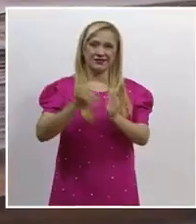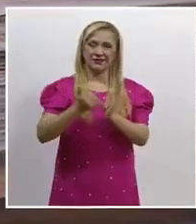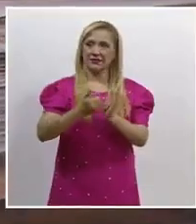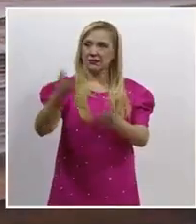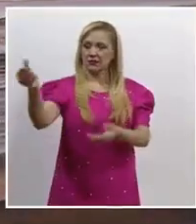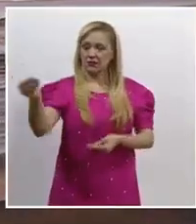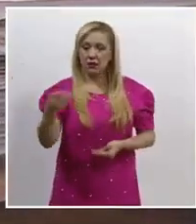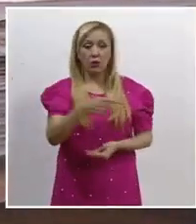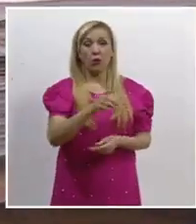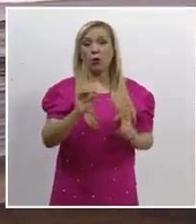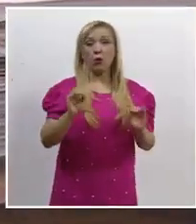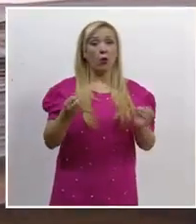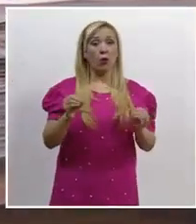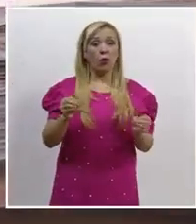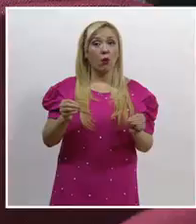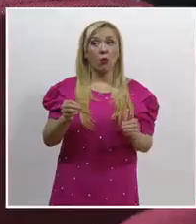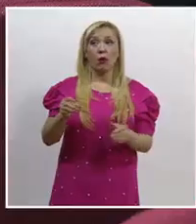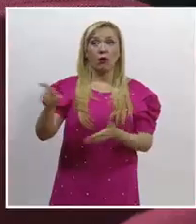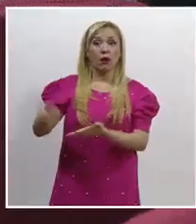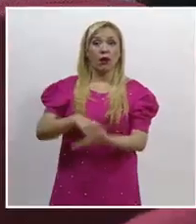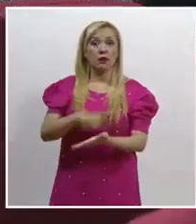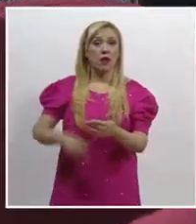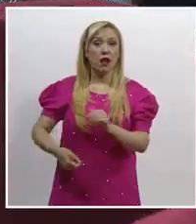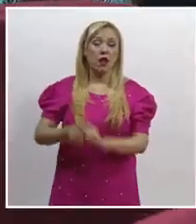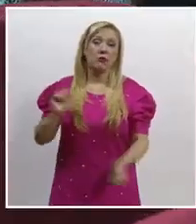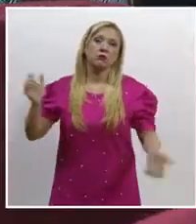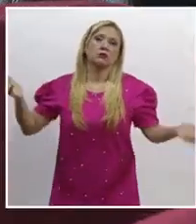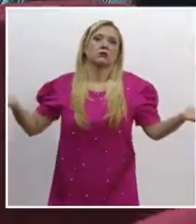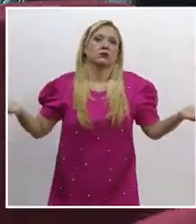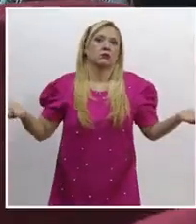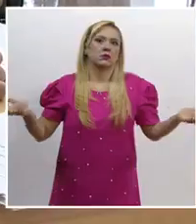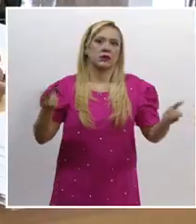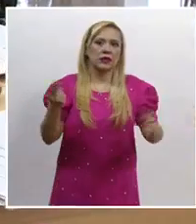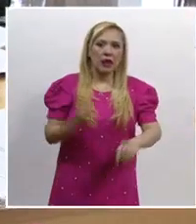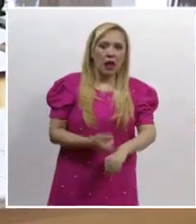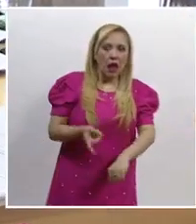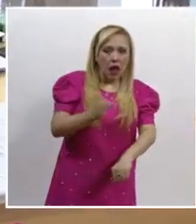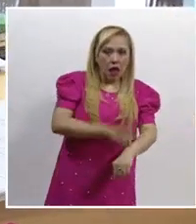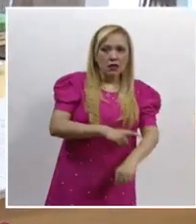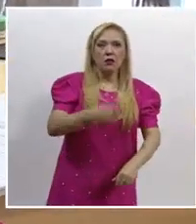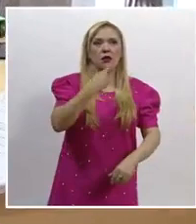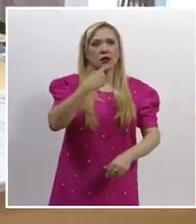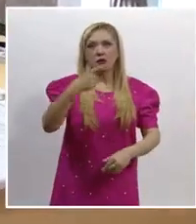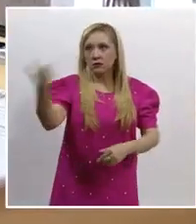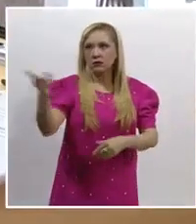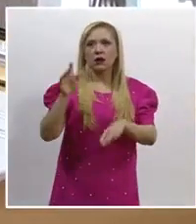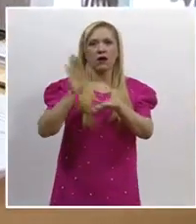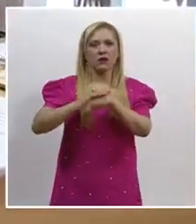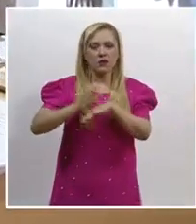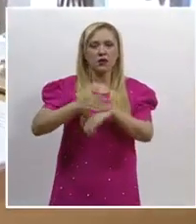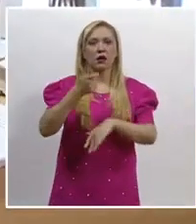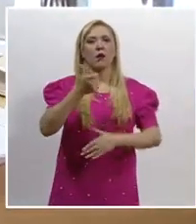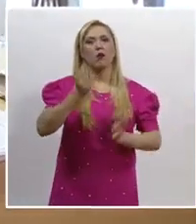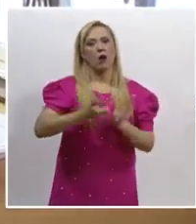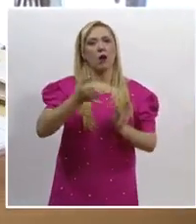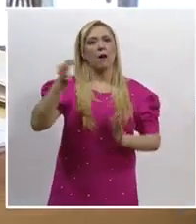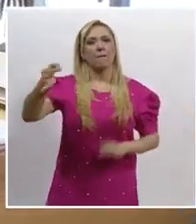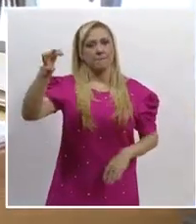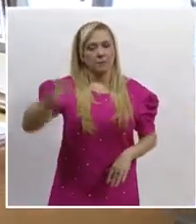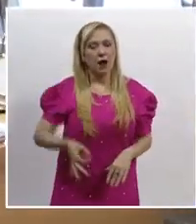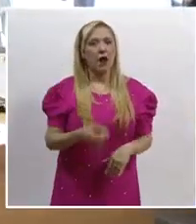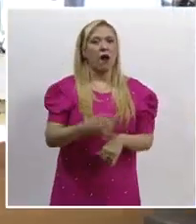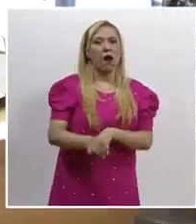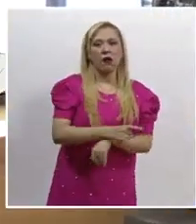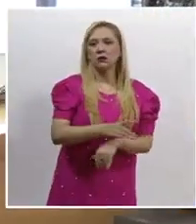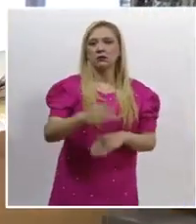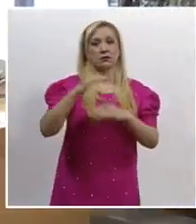en el ejercicio en que se expide, por lo que necesariamente debe existir un acto previo que concretice su efecto, es decir, que pretenda cancelarlos